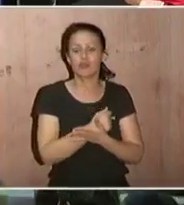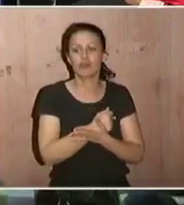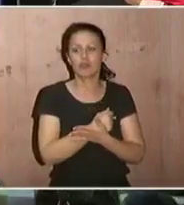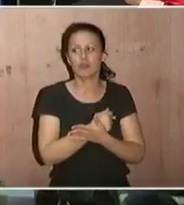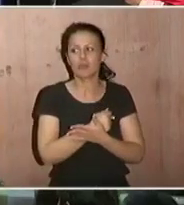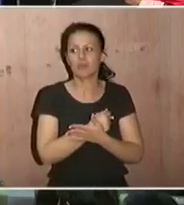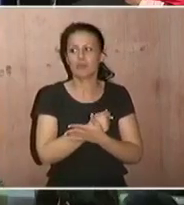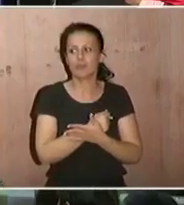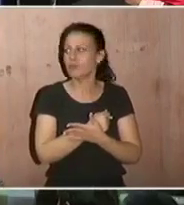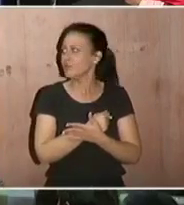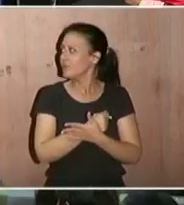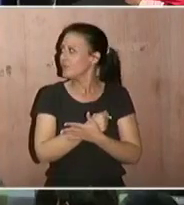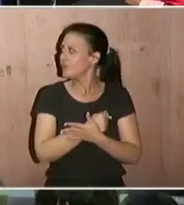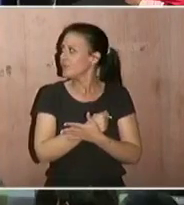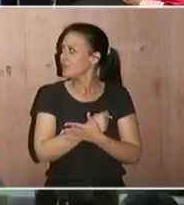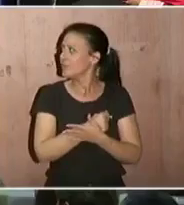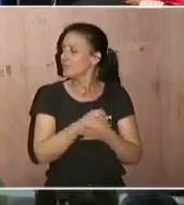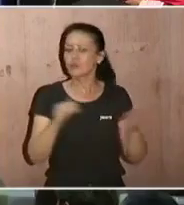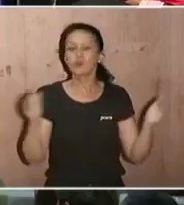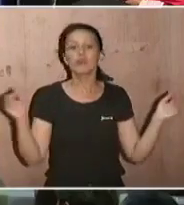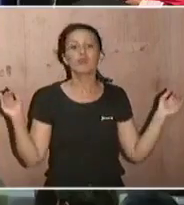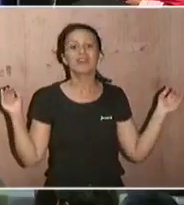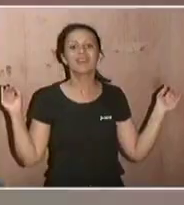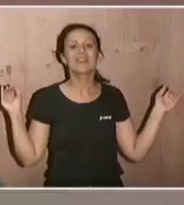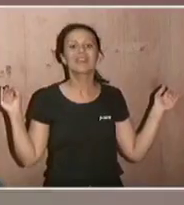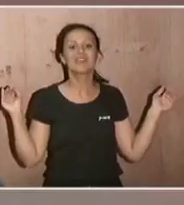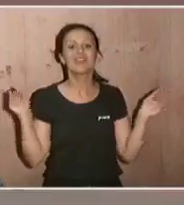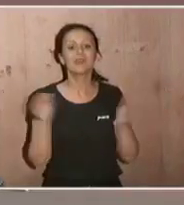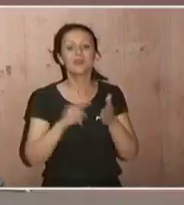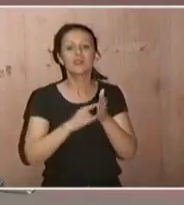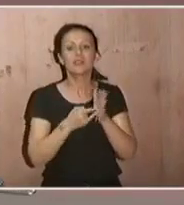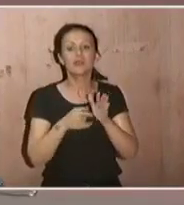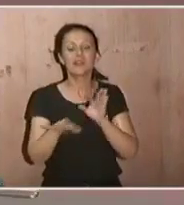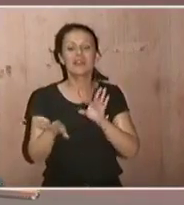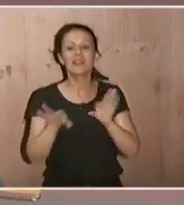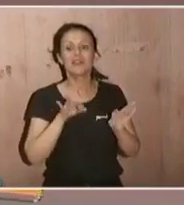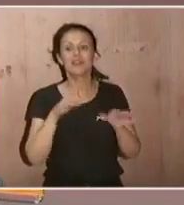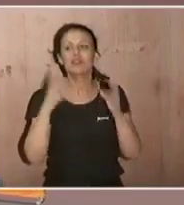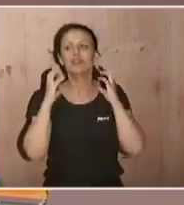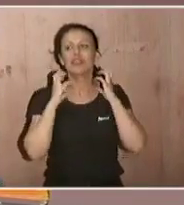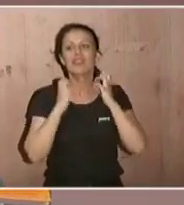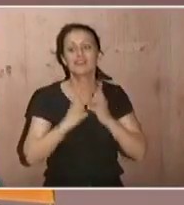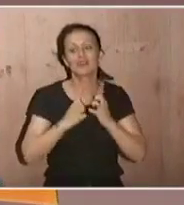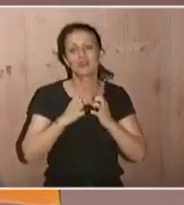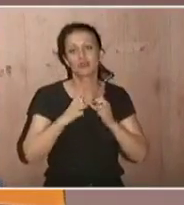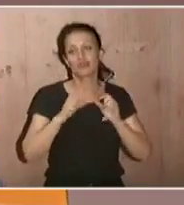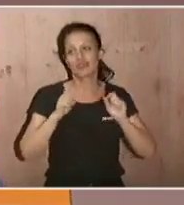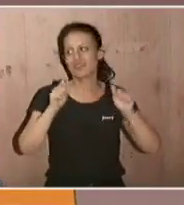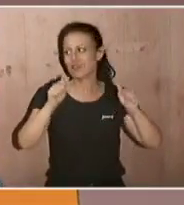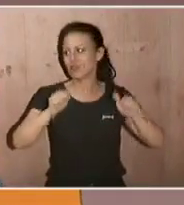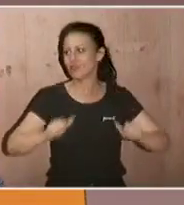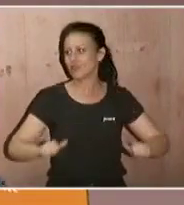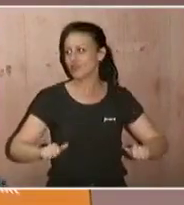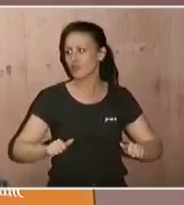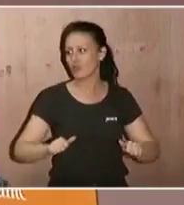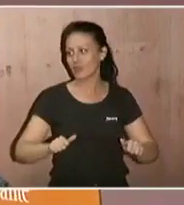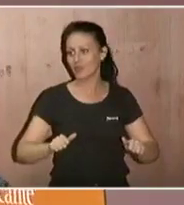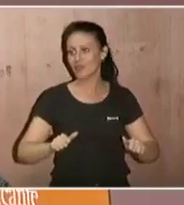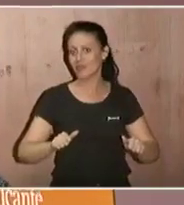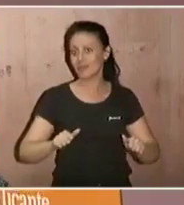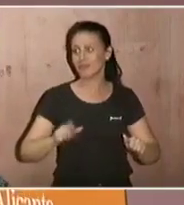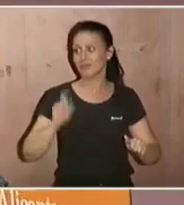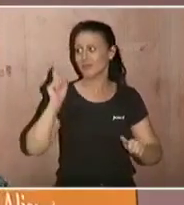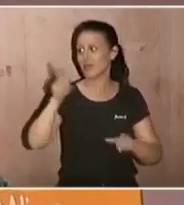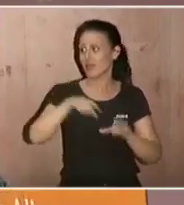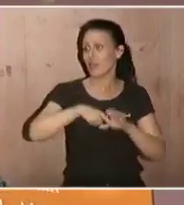que tuvieron que centrarse por el sistema de selección de los catedráticos y de los titulares de las plazas docentes en la